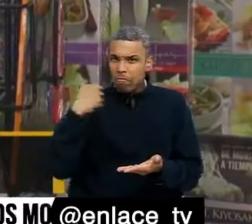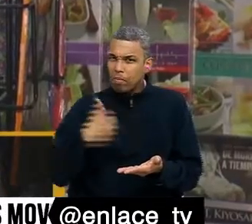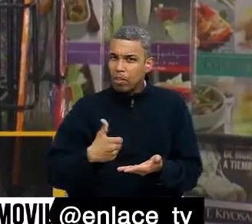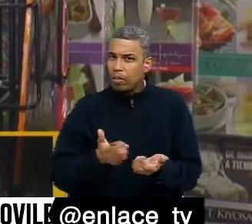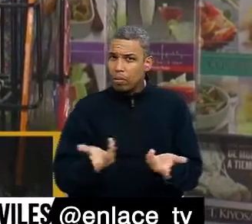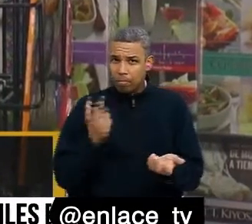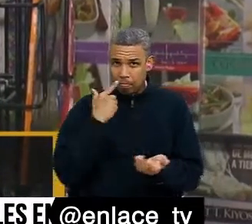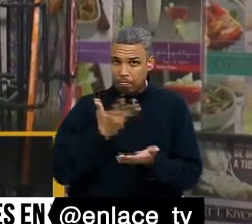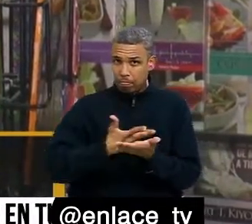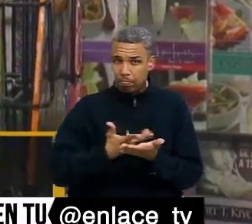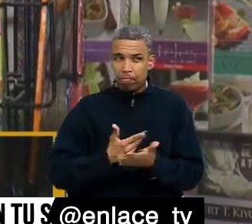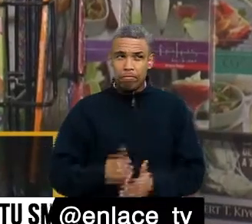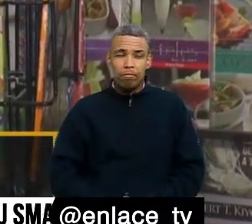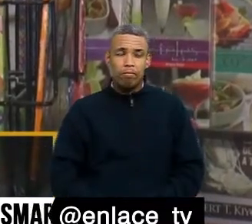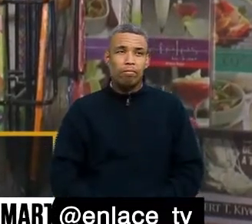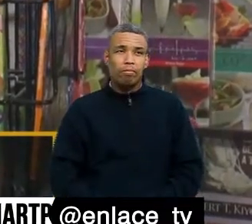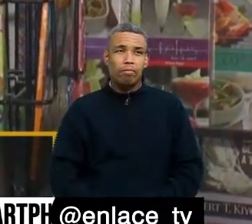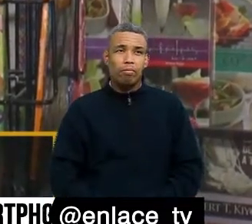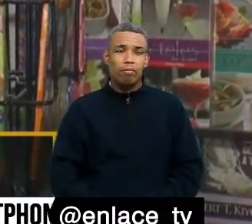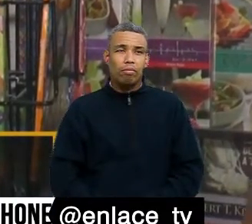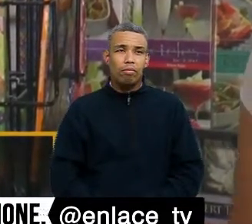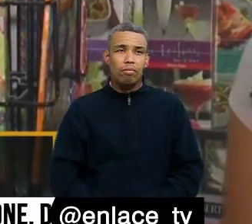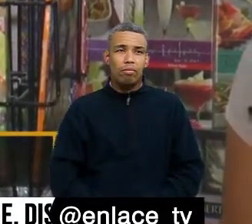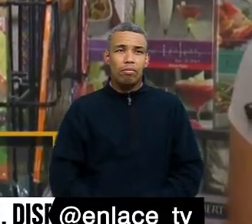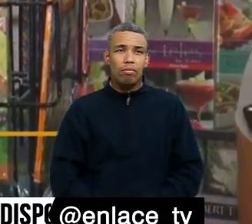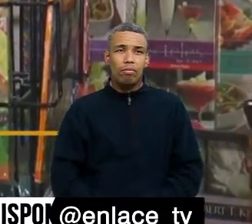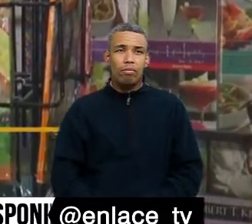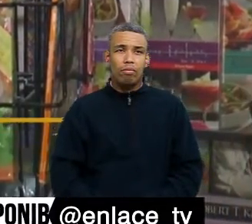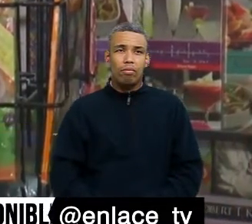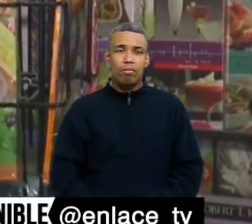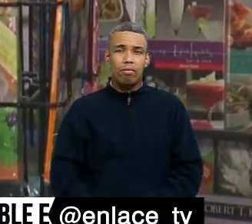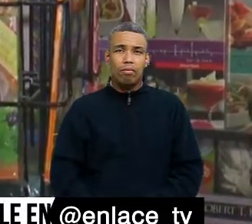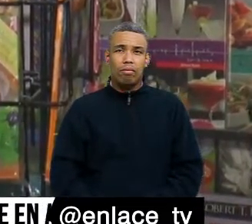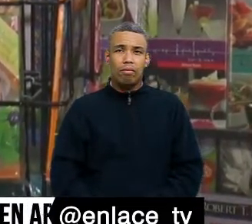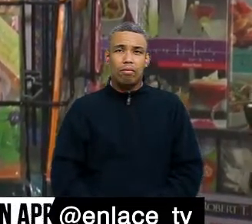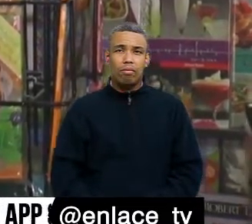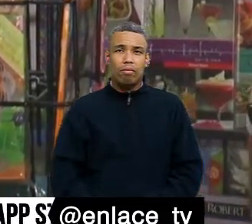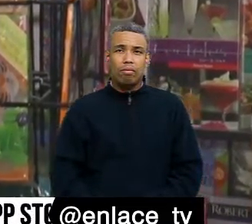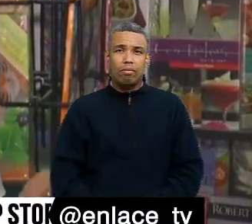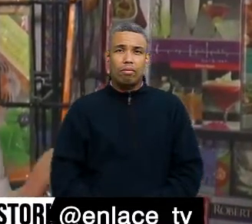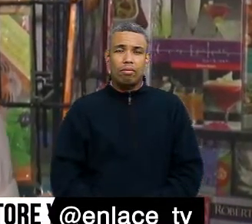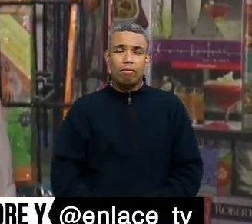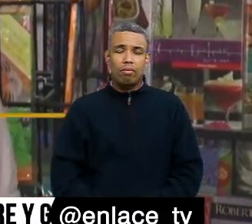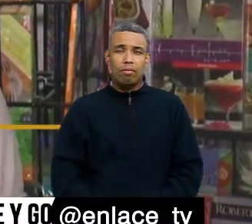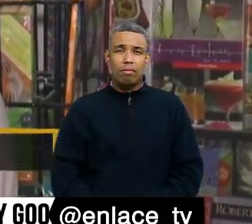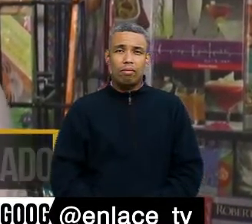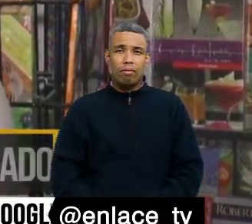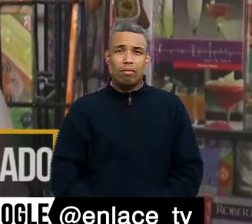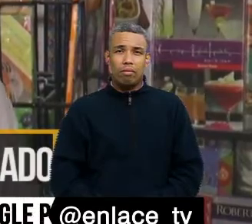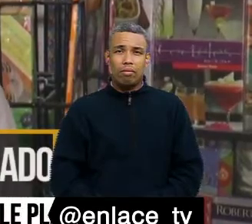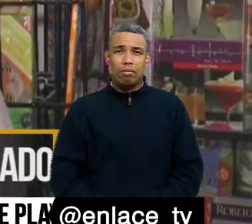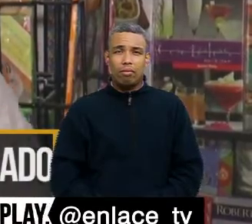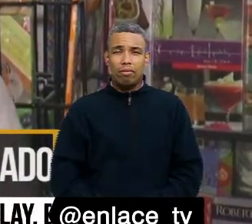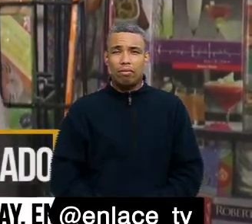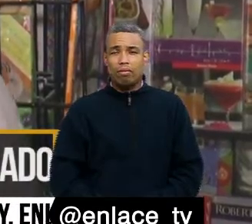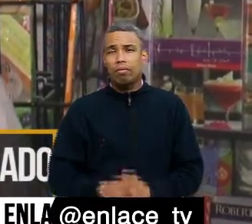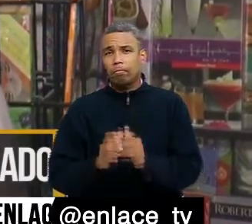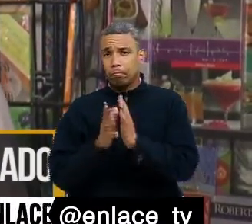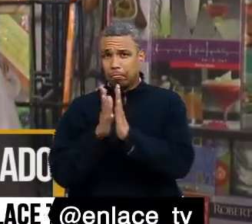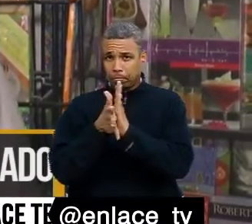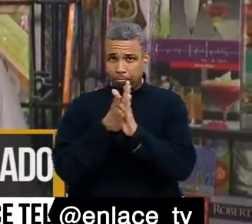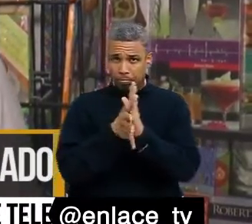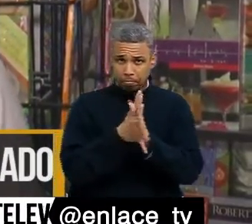¿qué tal? Muy buenas tardes para usted y por supuesto para todos nuestros televidentes. Pues esta es una información que le puede interesar a muchos de nuestros televidentes,